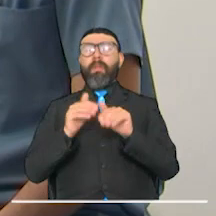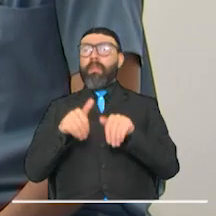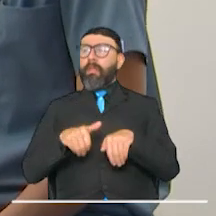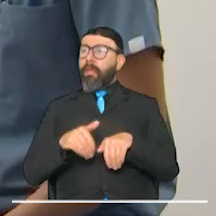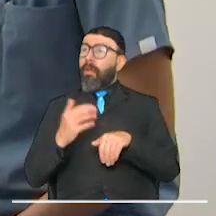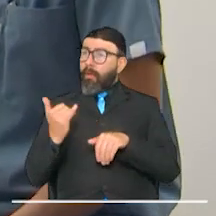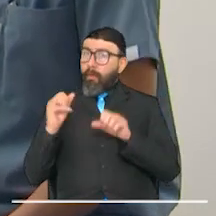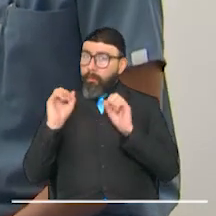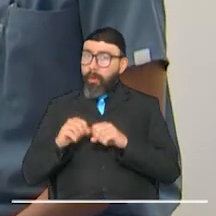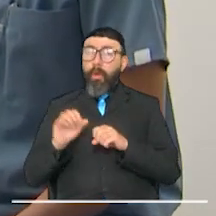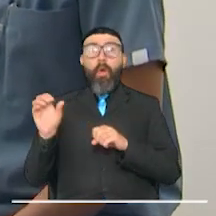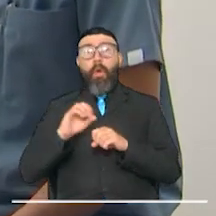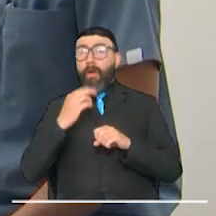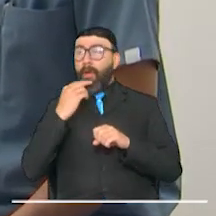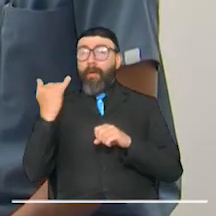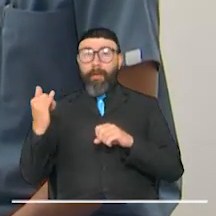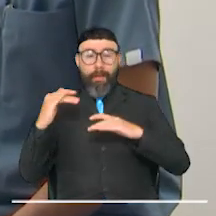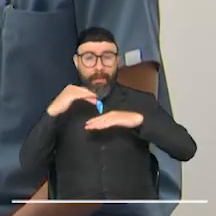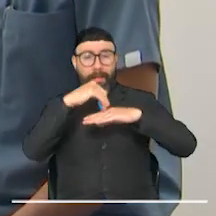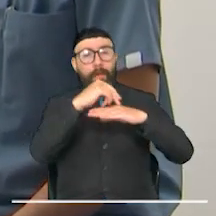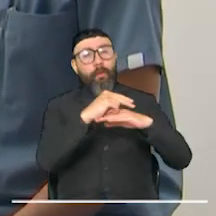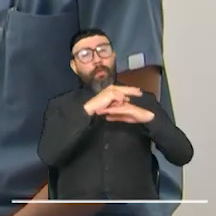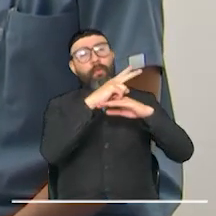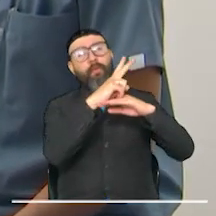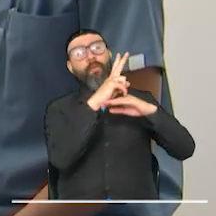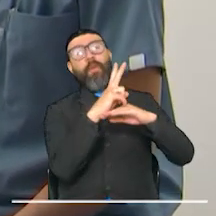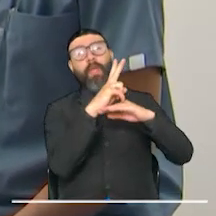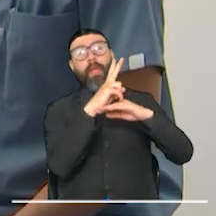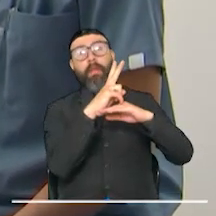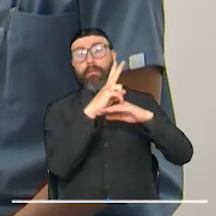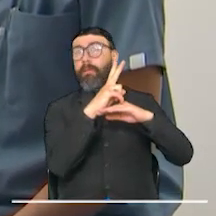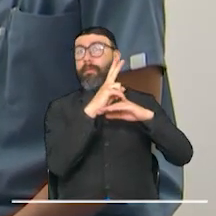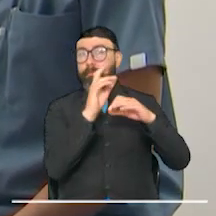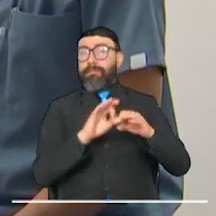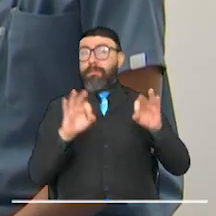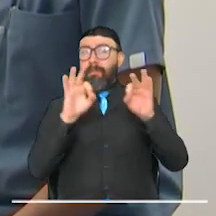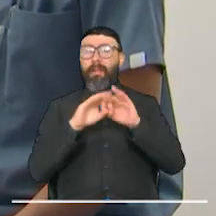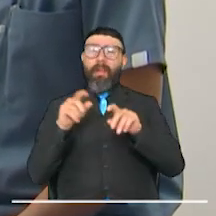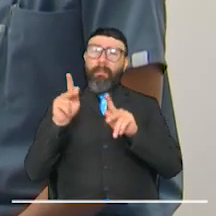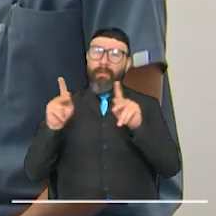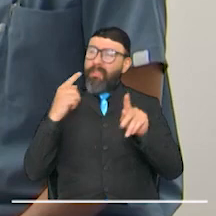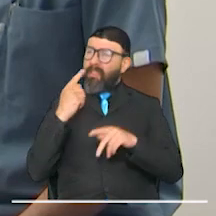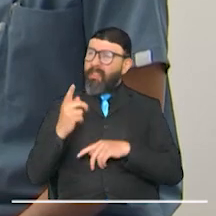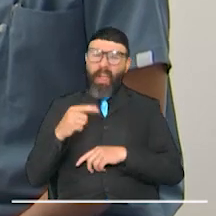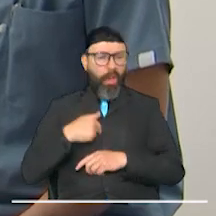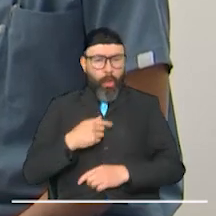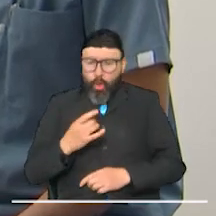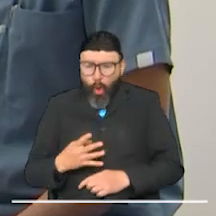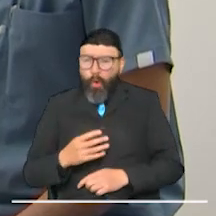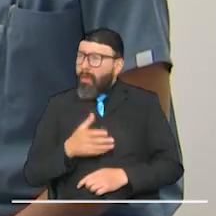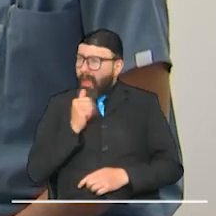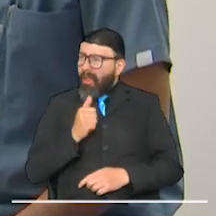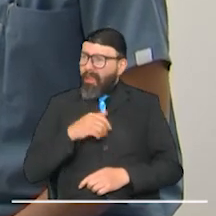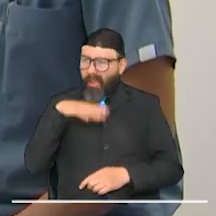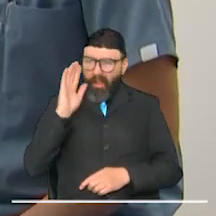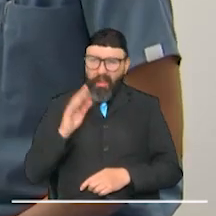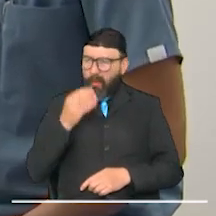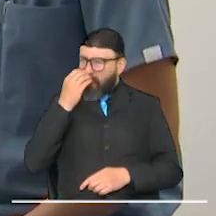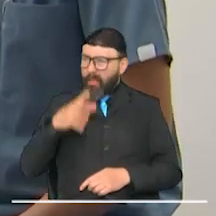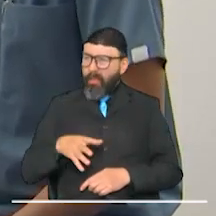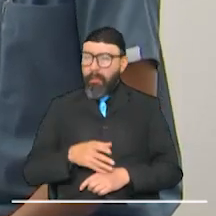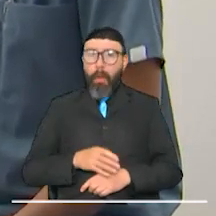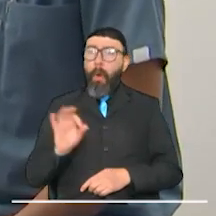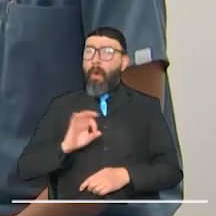es suficiente como dice usted a veces el paciente no ve la importancia porque no ve un resultado tangible inmediato pero a largo